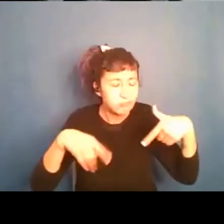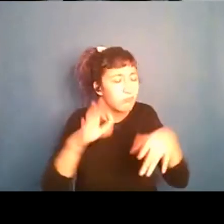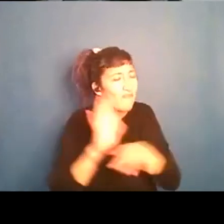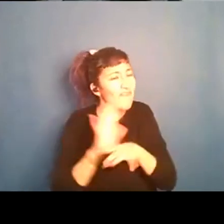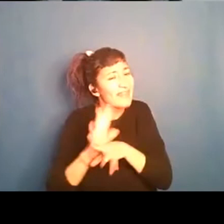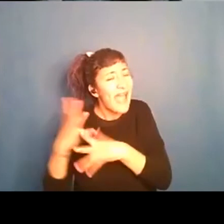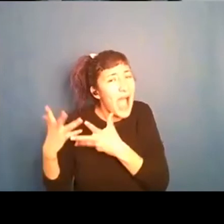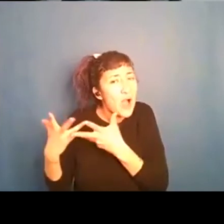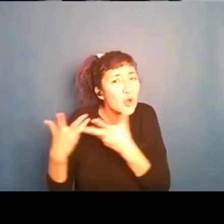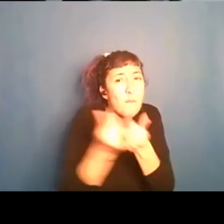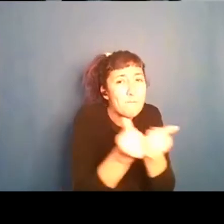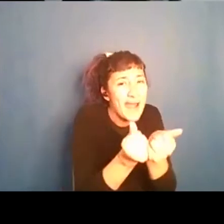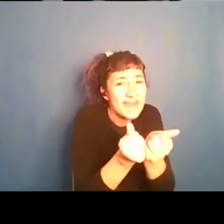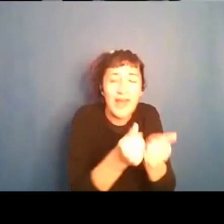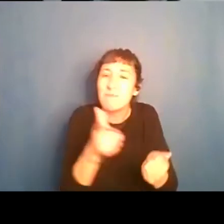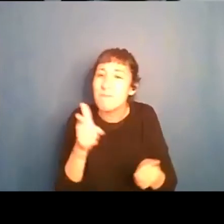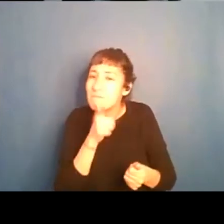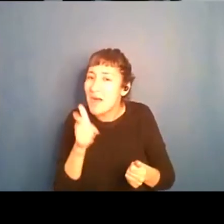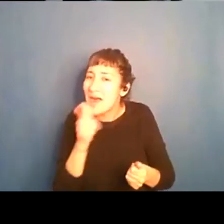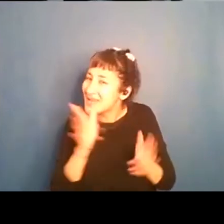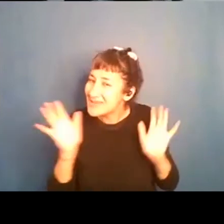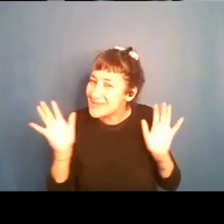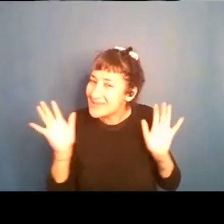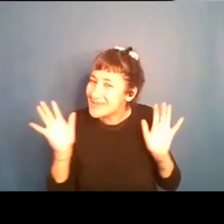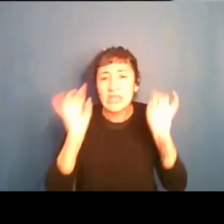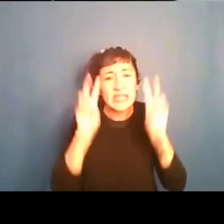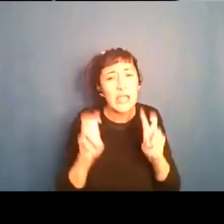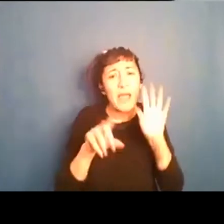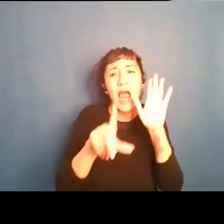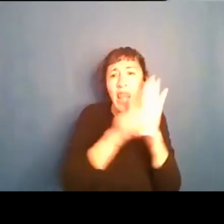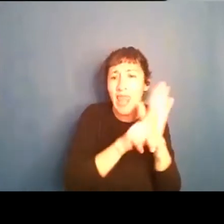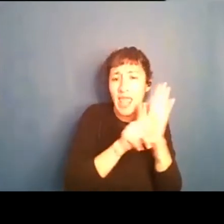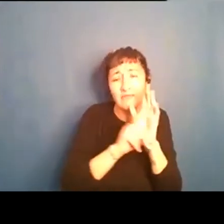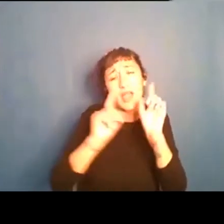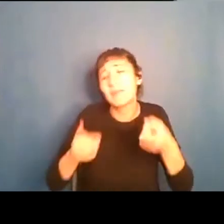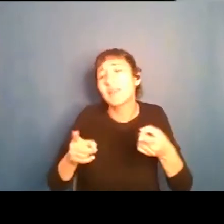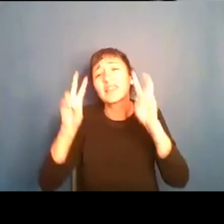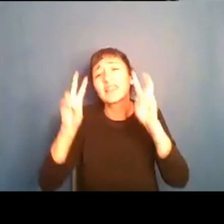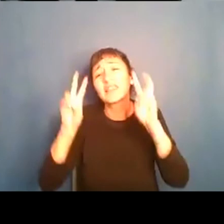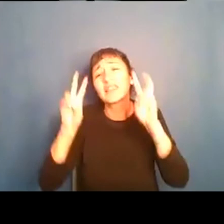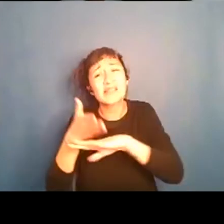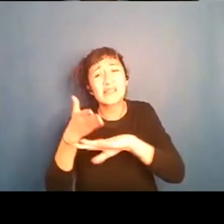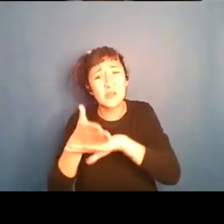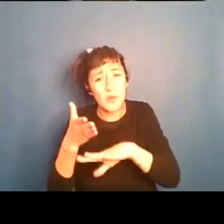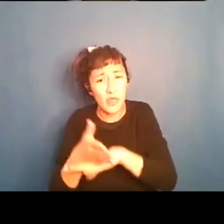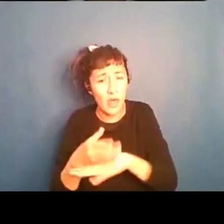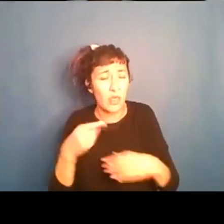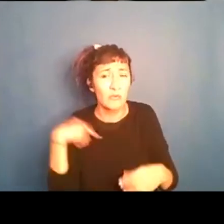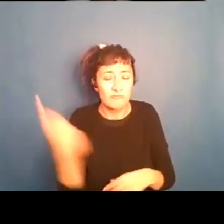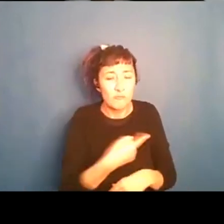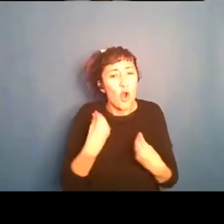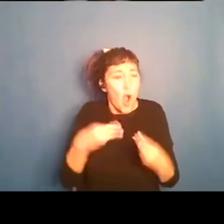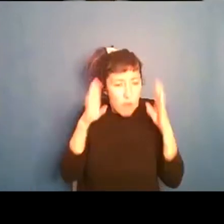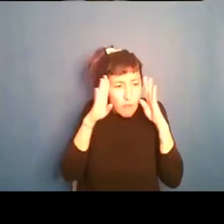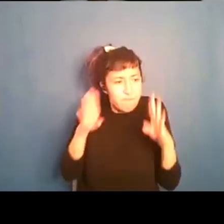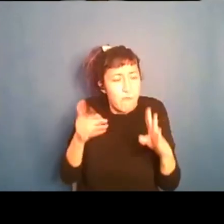solo para el tema de la ley, sino para todo lo que es accesibilidad. ¿En dónde tendríamos que poner el foco los